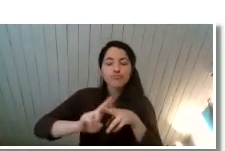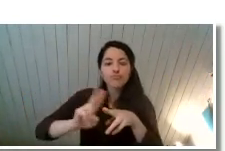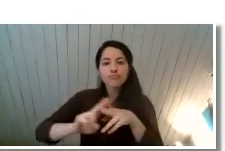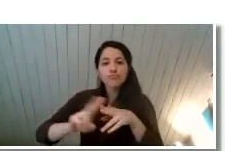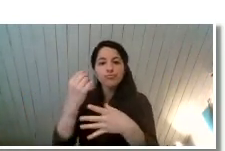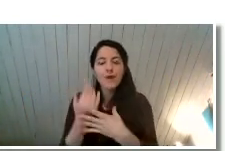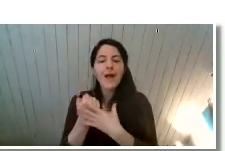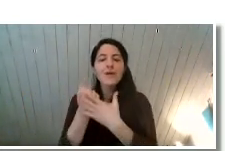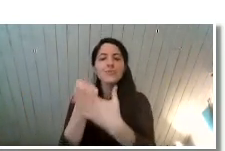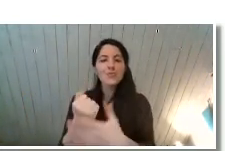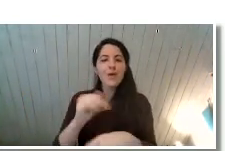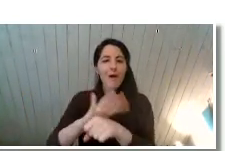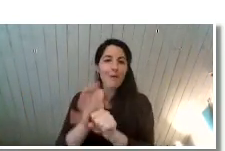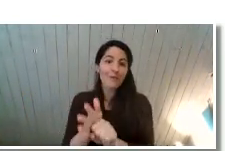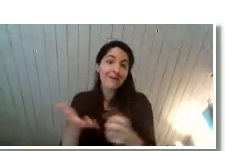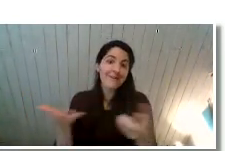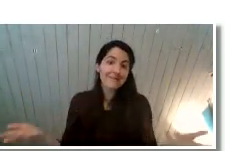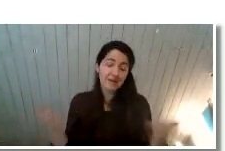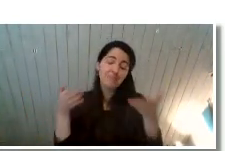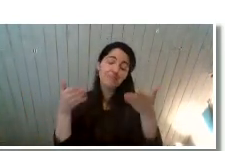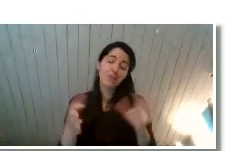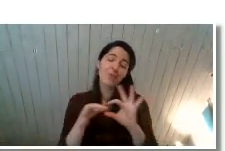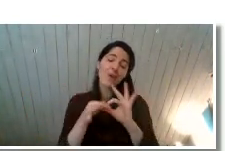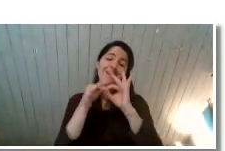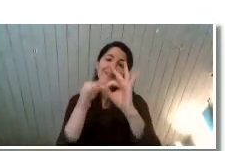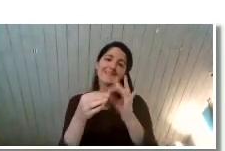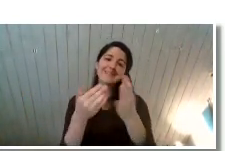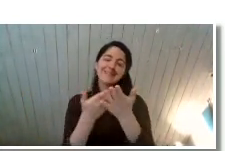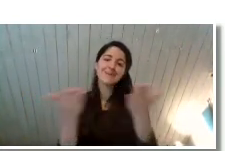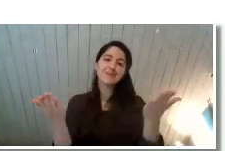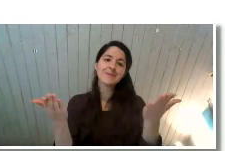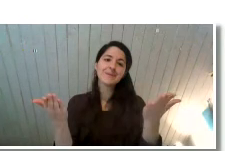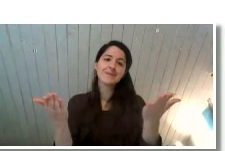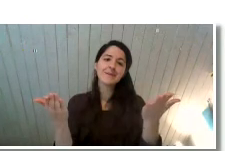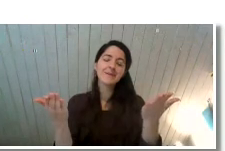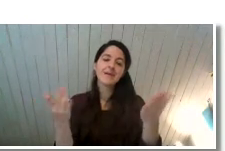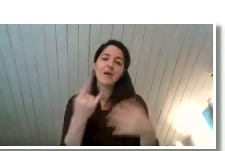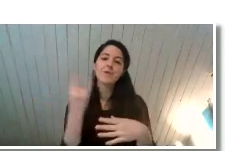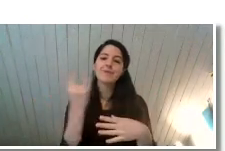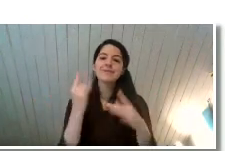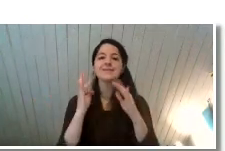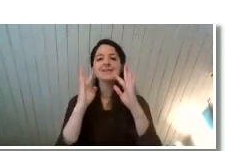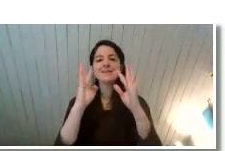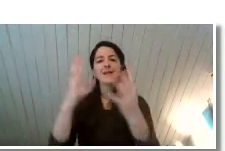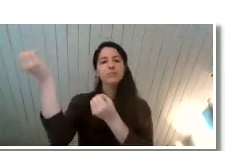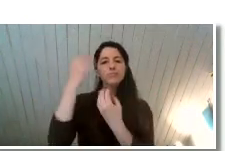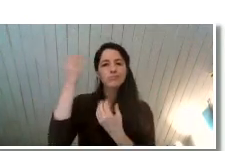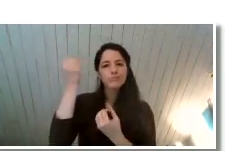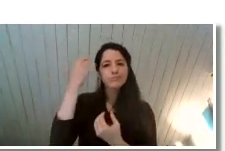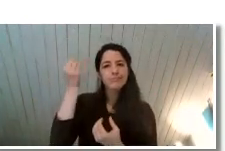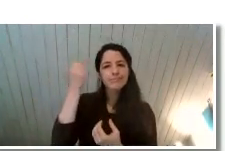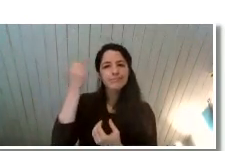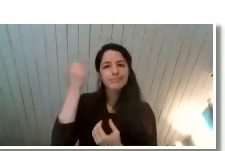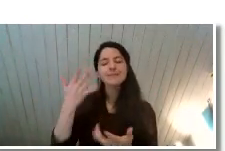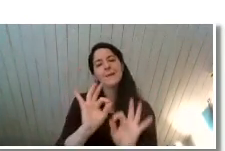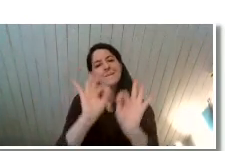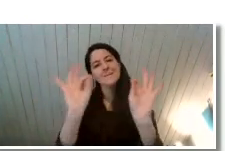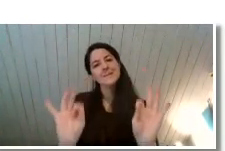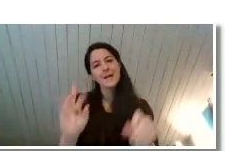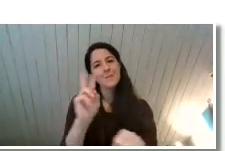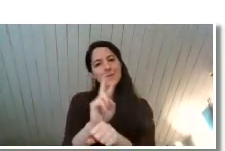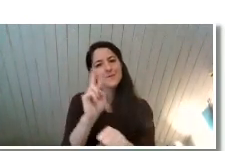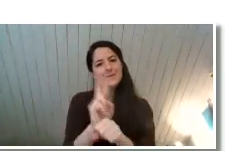Así que agradecer, pues, por supuesto, la formación que se me ha dado en este lugar y en particular a mi profesor tutor, el doctor